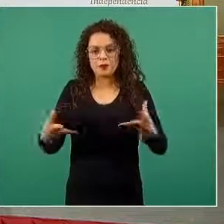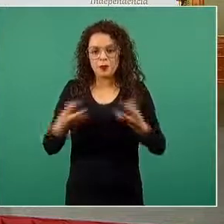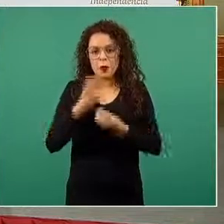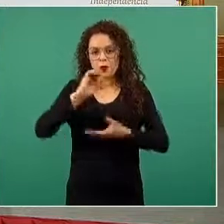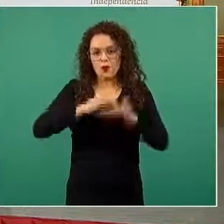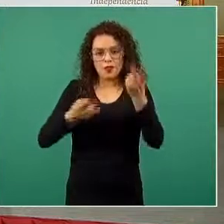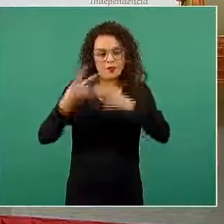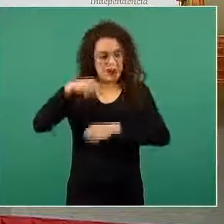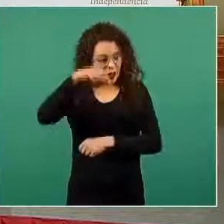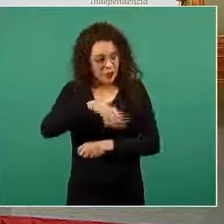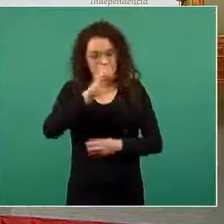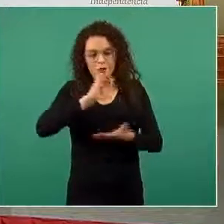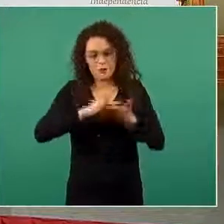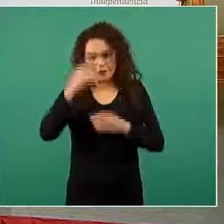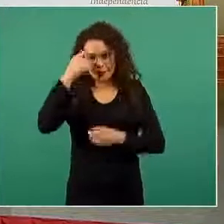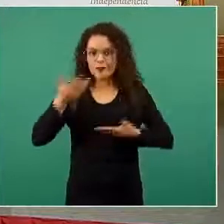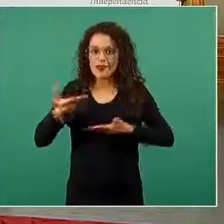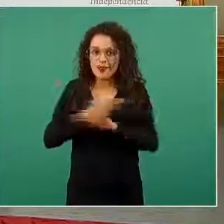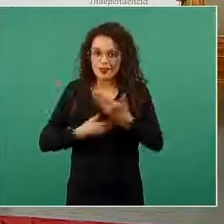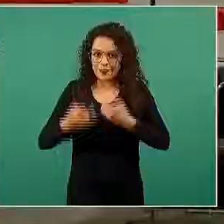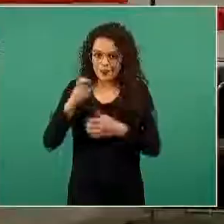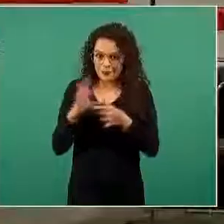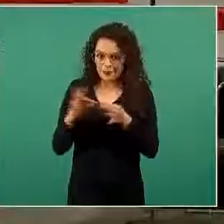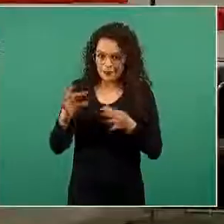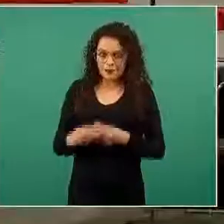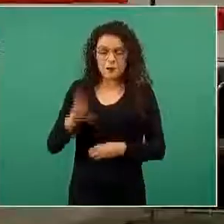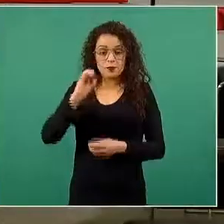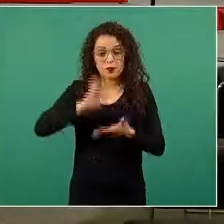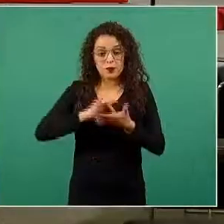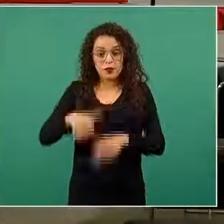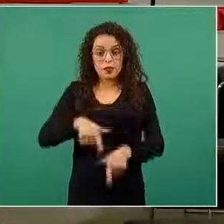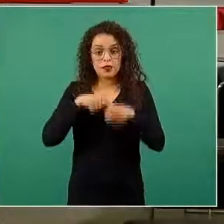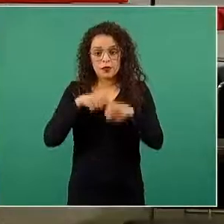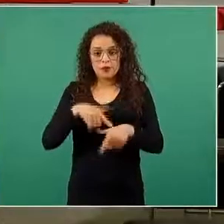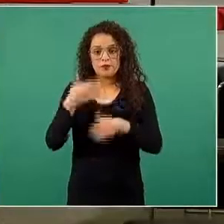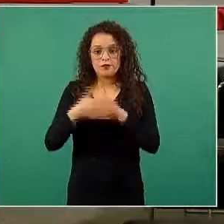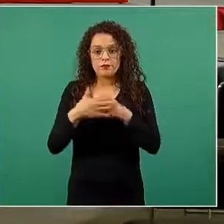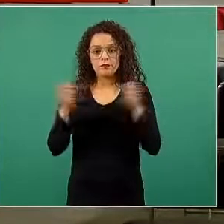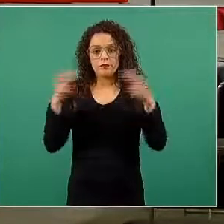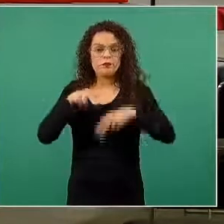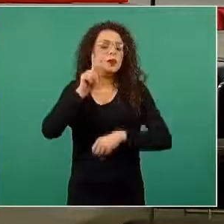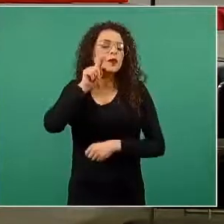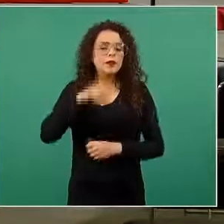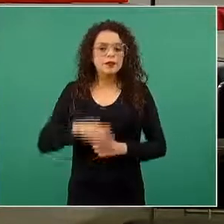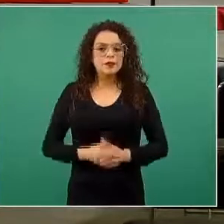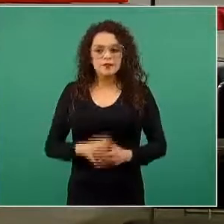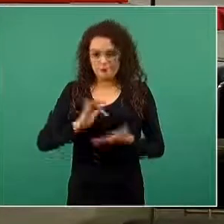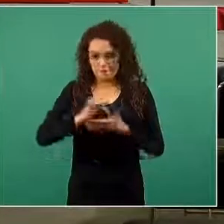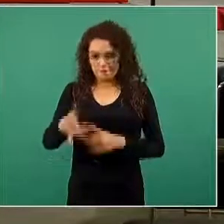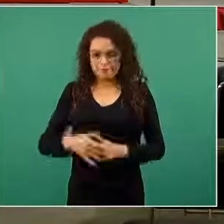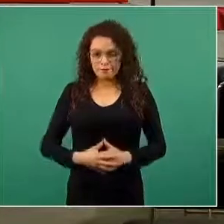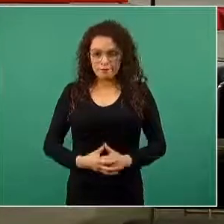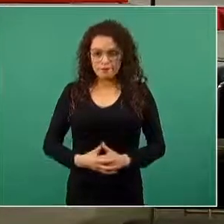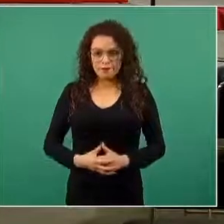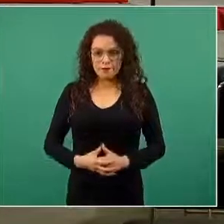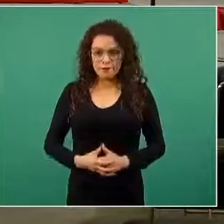Carlos. Te agradecemos mucho compartir la experiencia. Muchas gracias. Seguimos, nos vemos mañana aquí. Gracias.